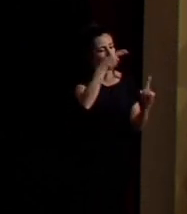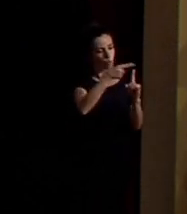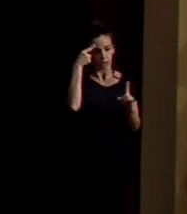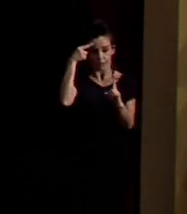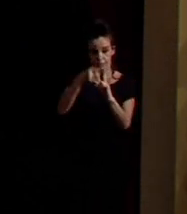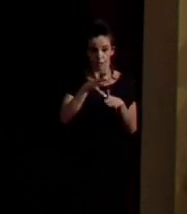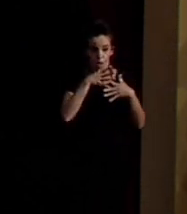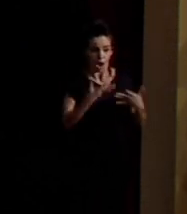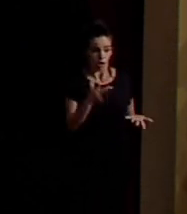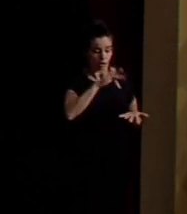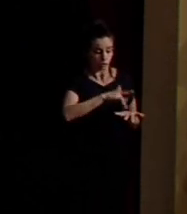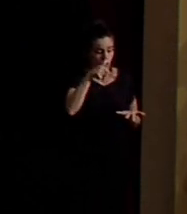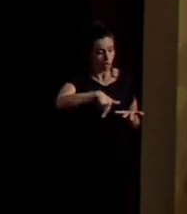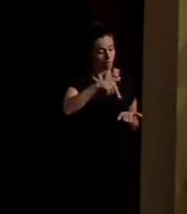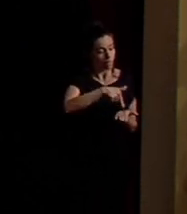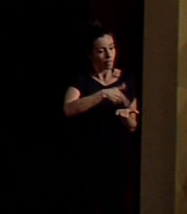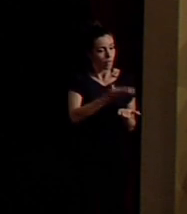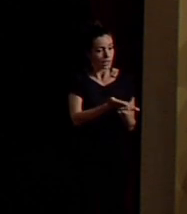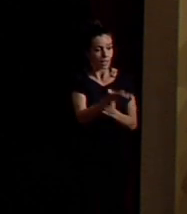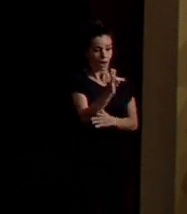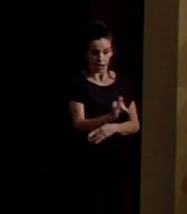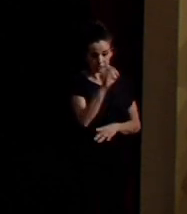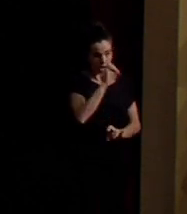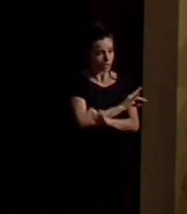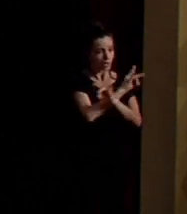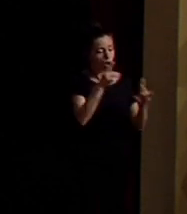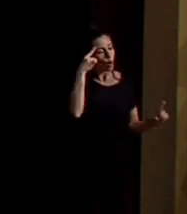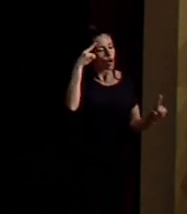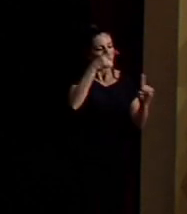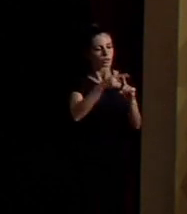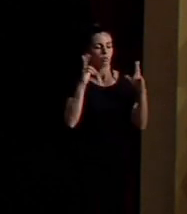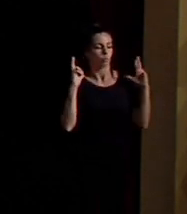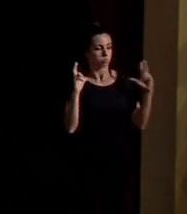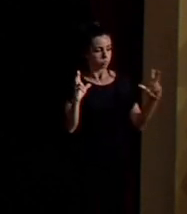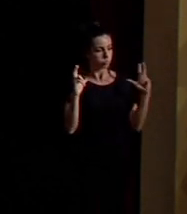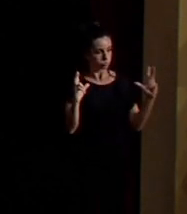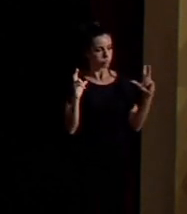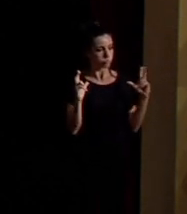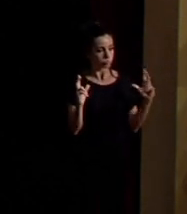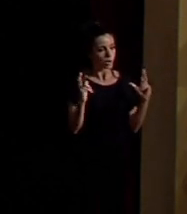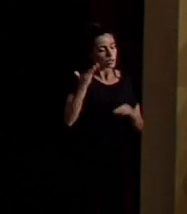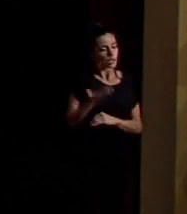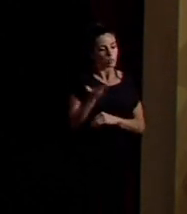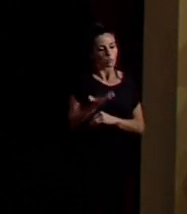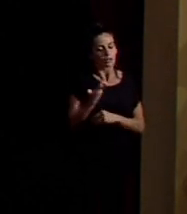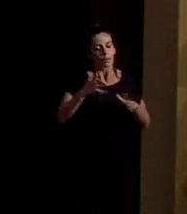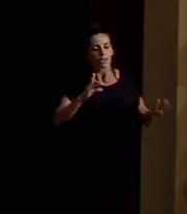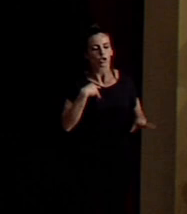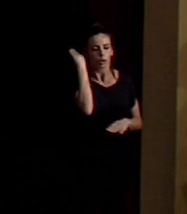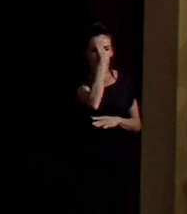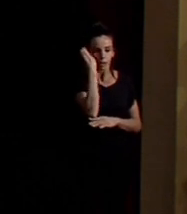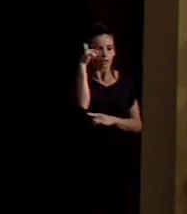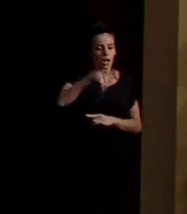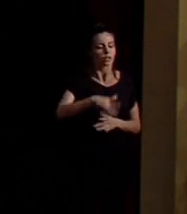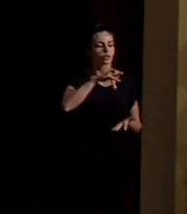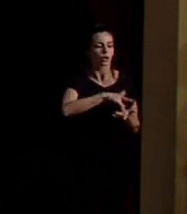que ahora mismo tenemos en lo alto de la mesa y que efectivamente son objetivos enormes, con letras mayúsculas, pero que yo creo que ahí es donde